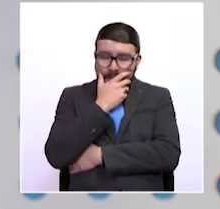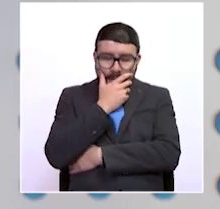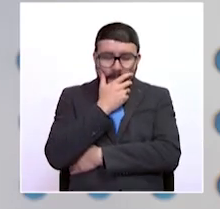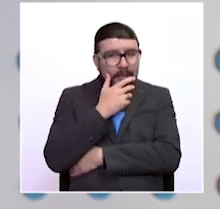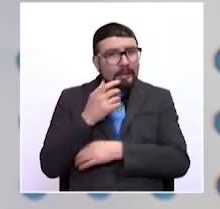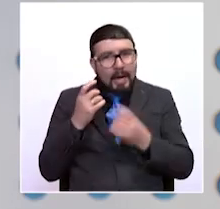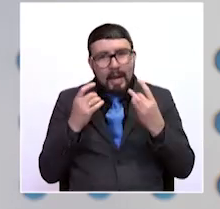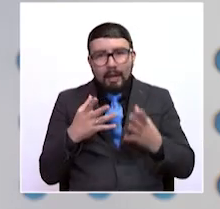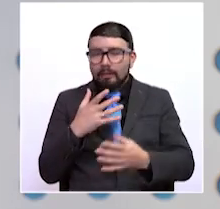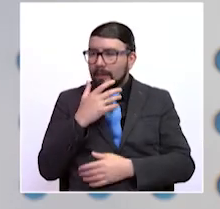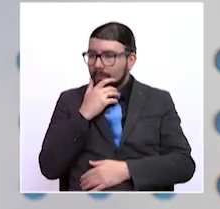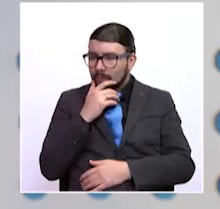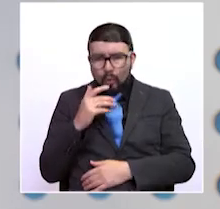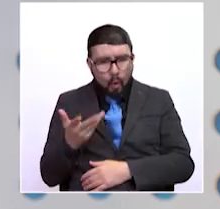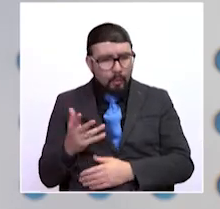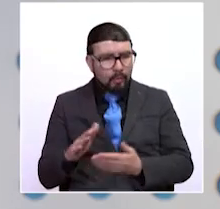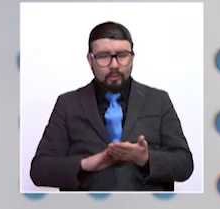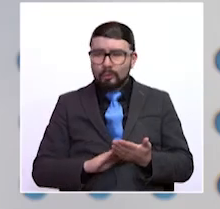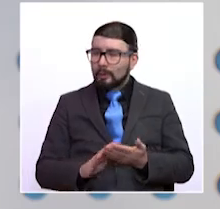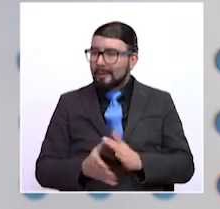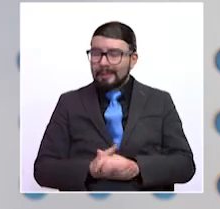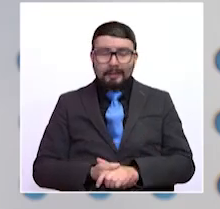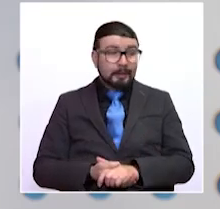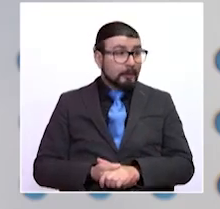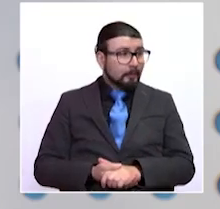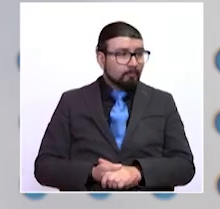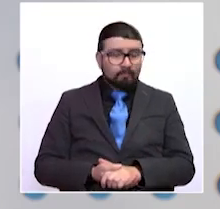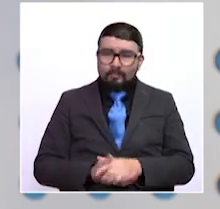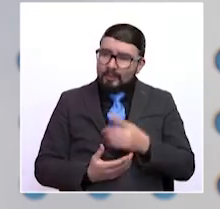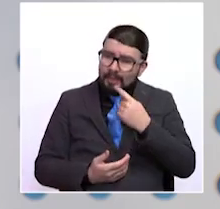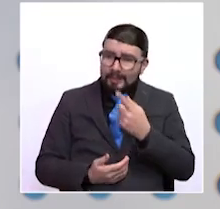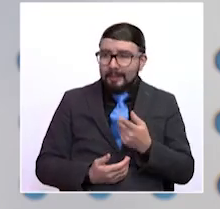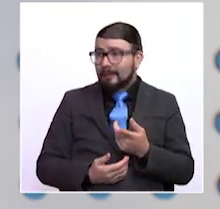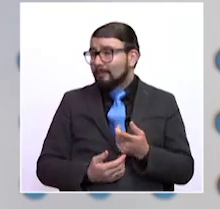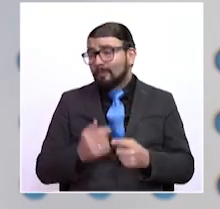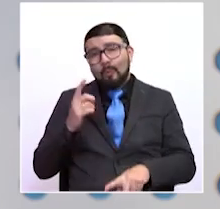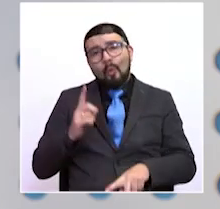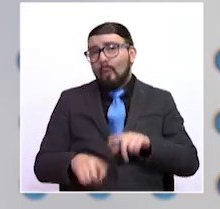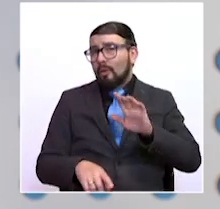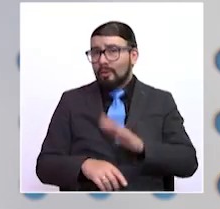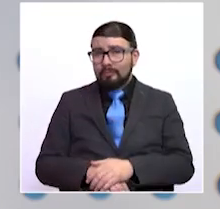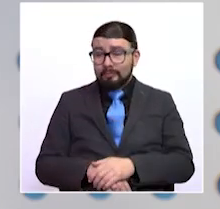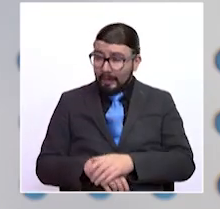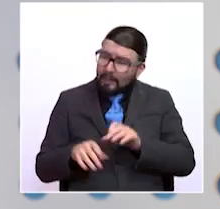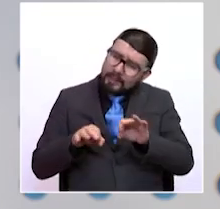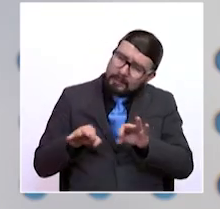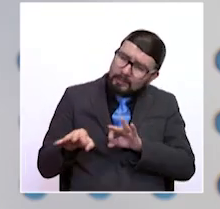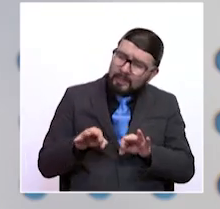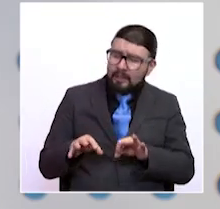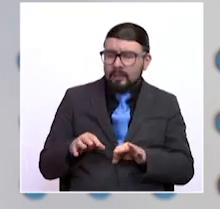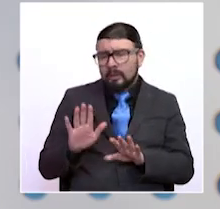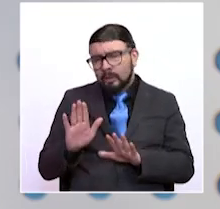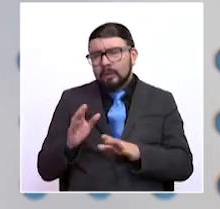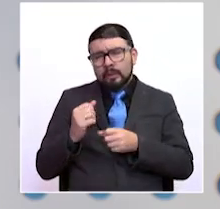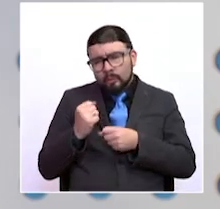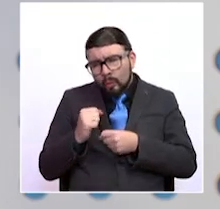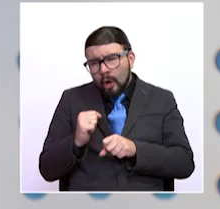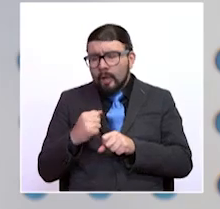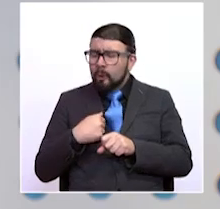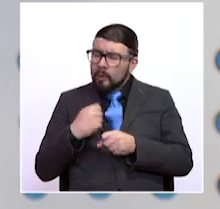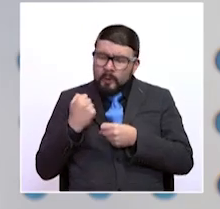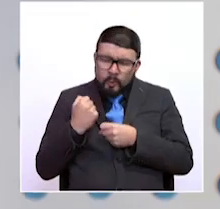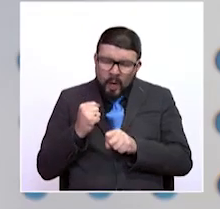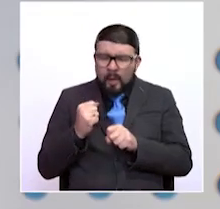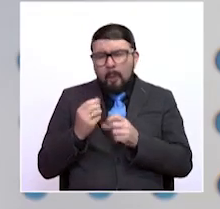que uno no encuentra como en ese momento las palabras ideales para cómo explicarle, que uno trata de decirle que uno va a hacer todo